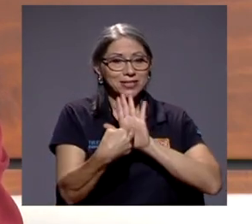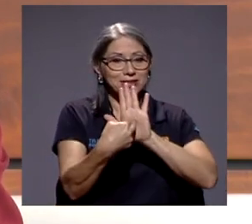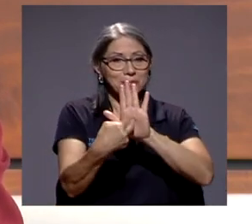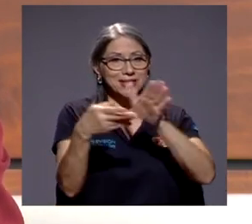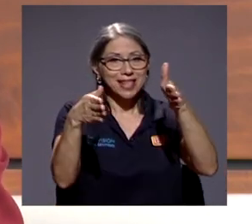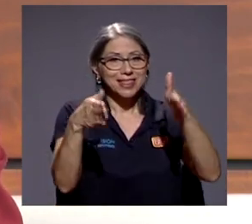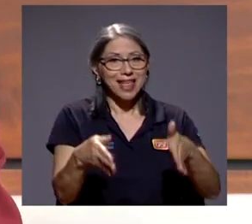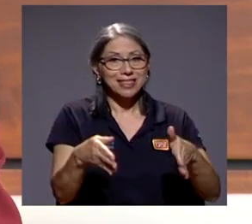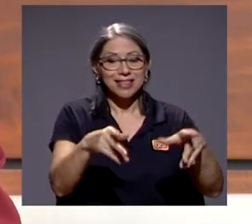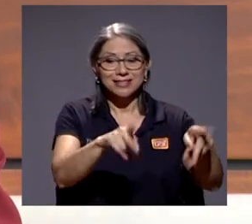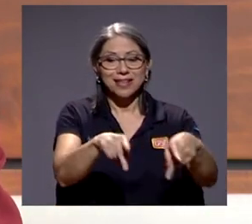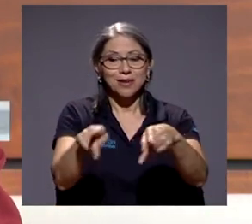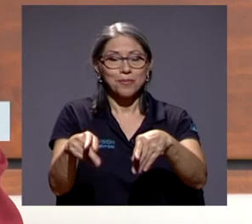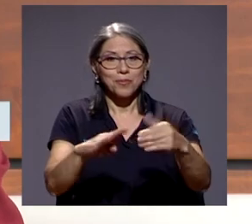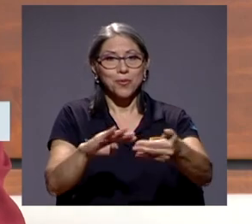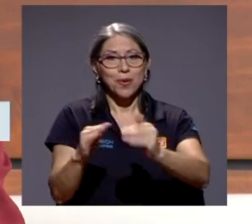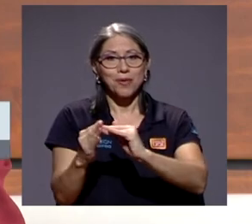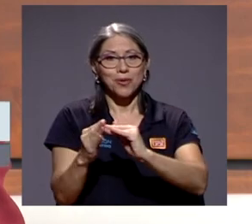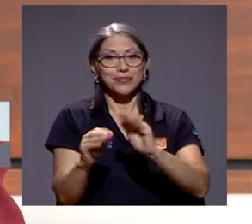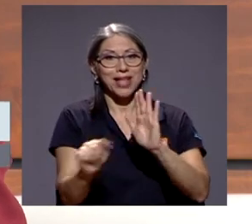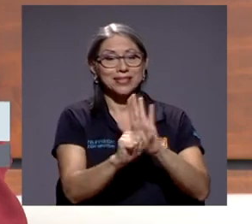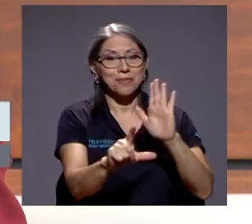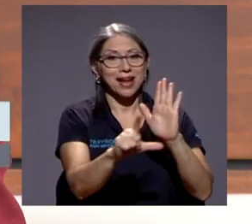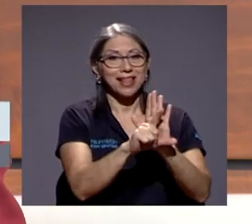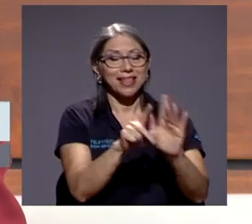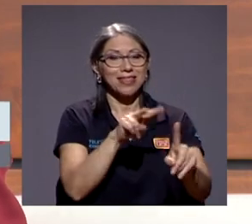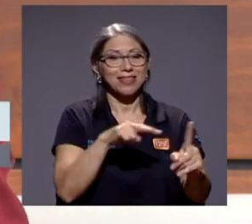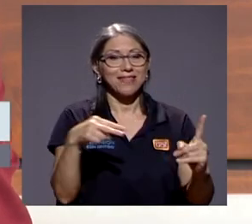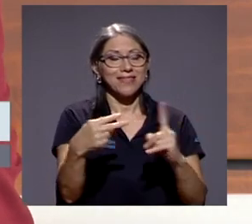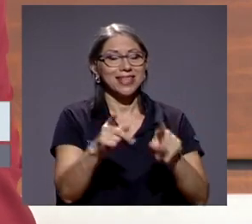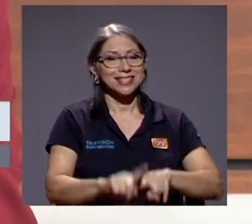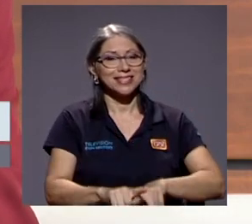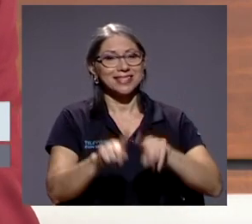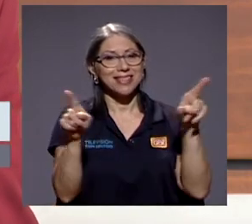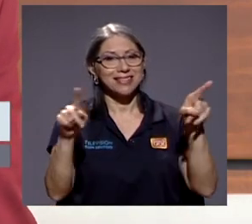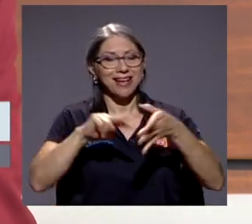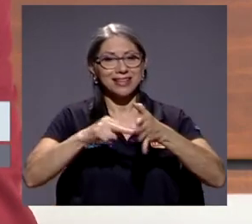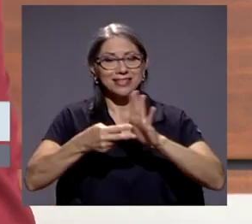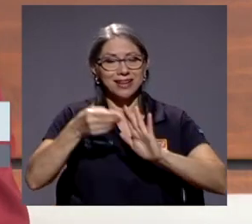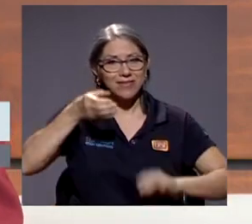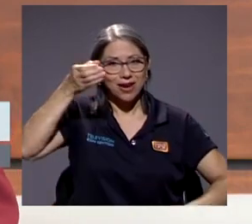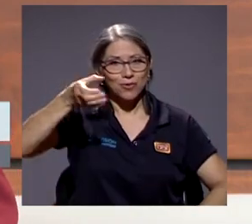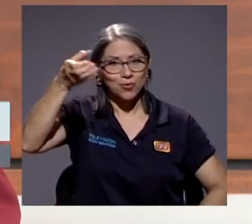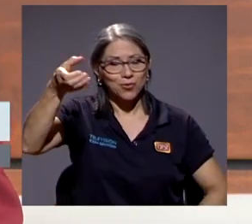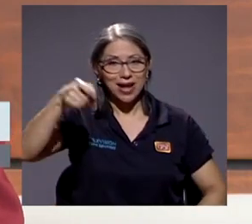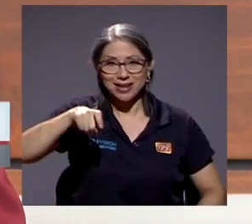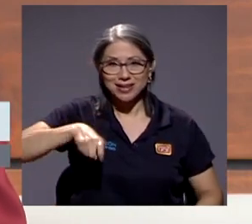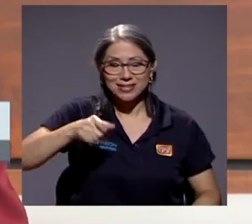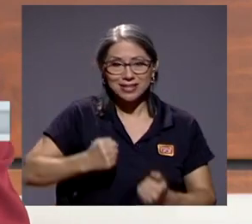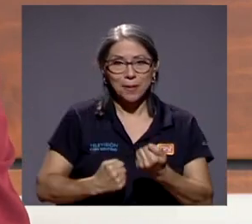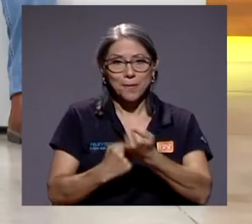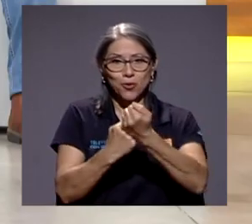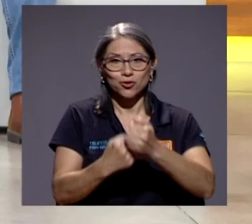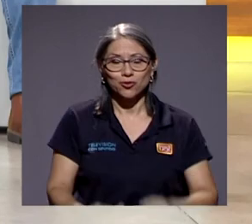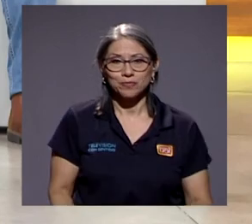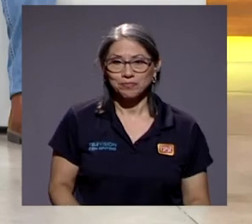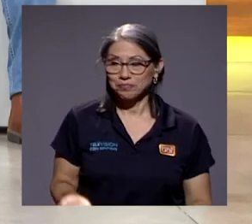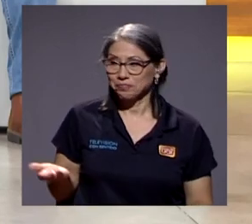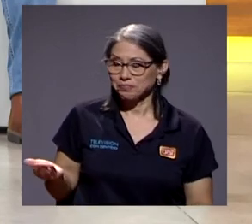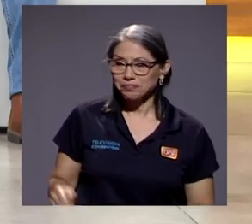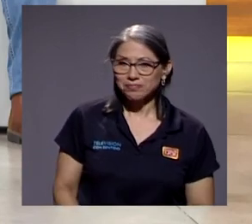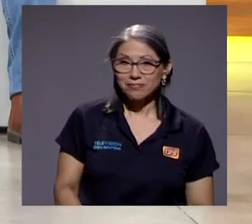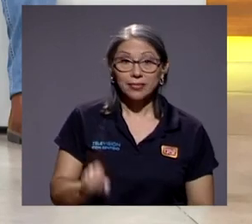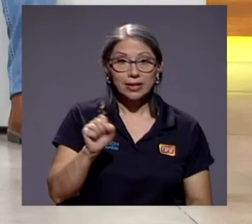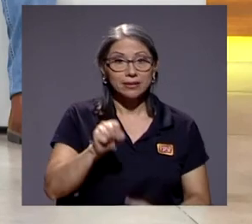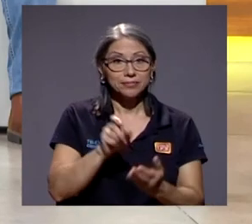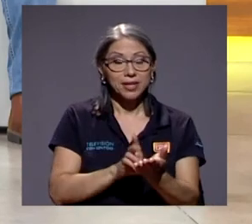la sangre legislativa que tienen una visión muy distinta de lo que es la cultura y del apoyo que necesitan así es y de este proyecto de